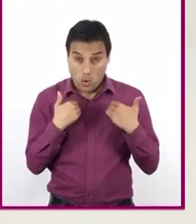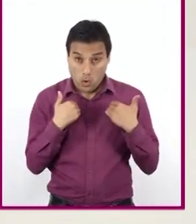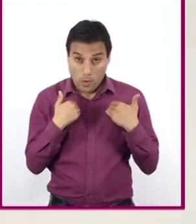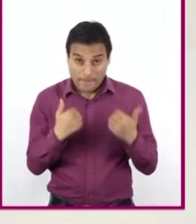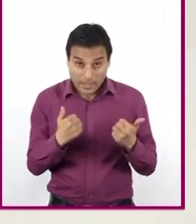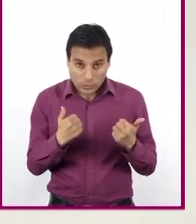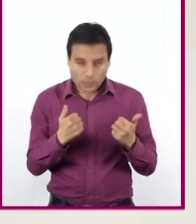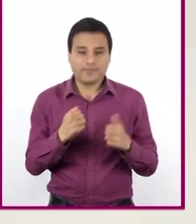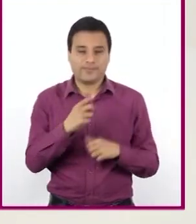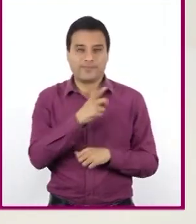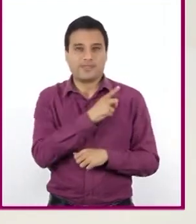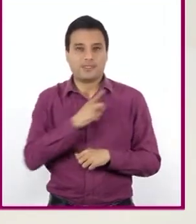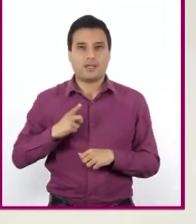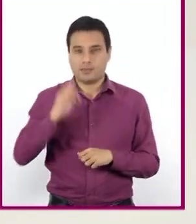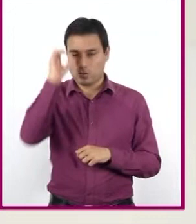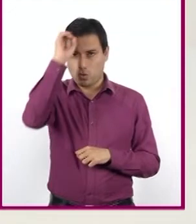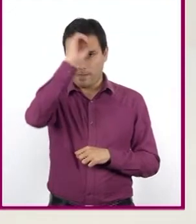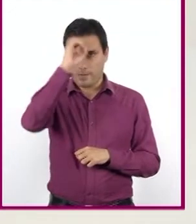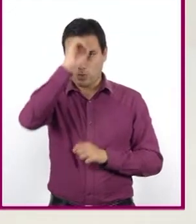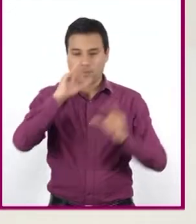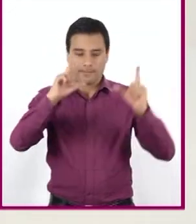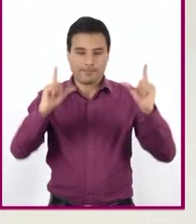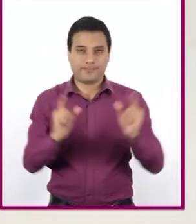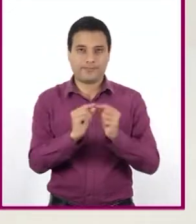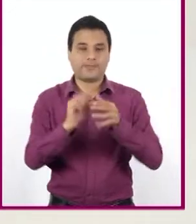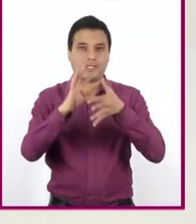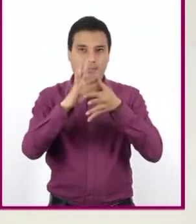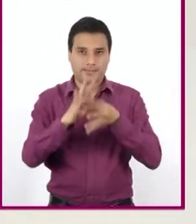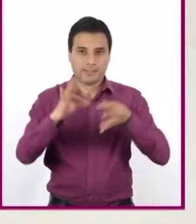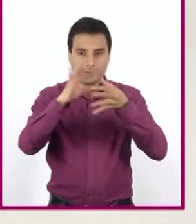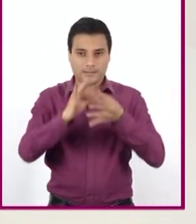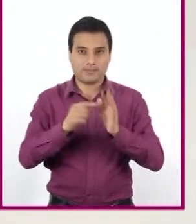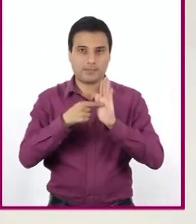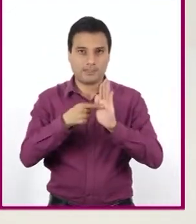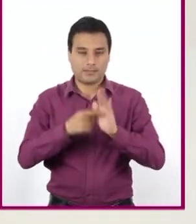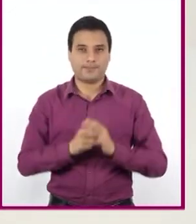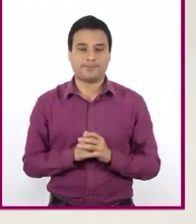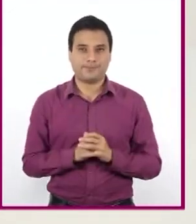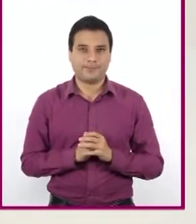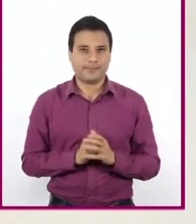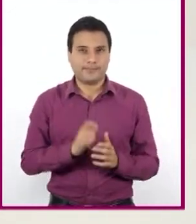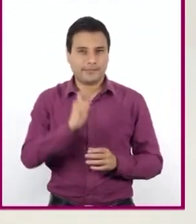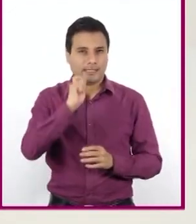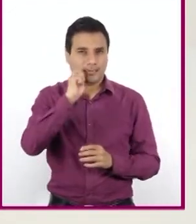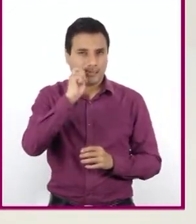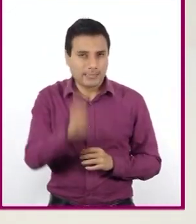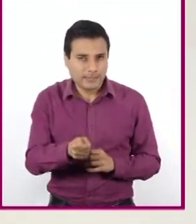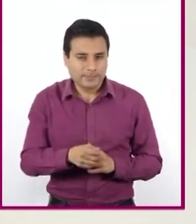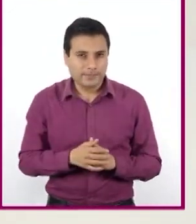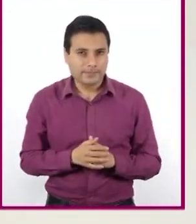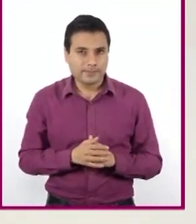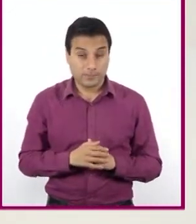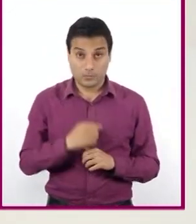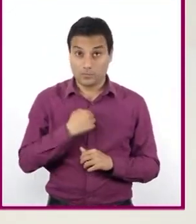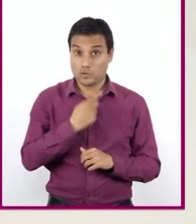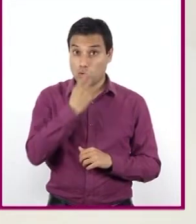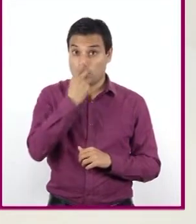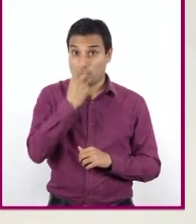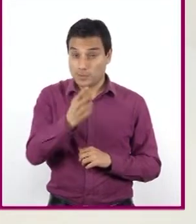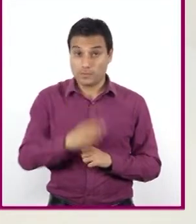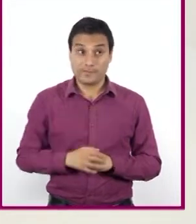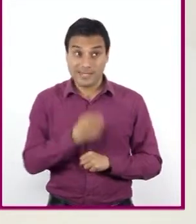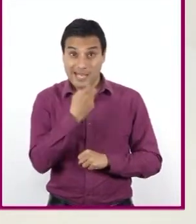la intención de quien presenta o expone dicha investigación, es decir, si afirma, niega